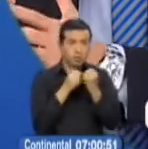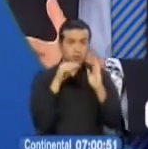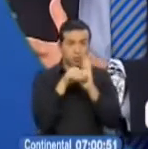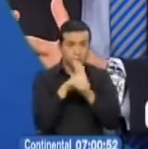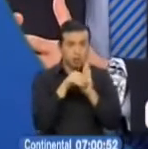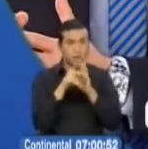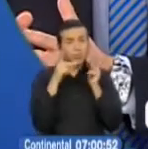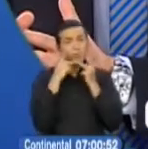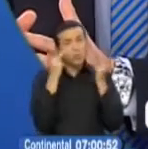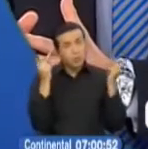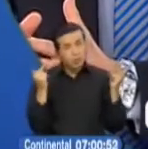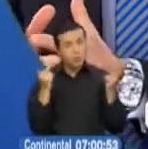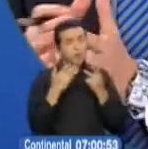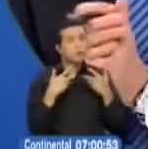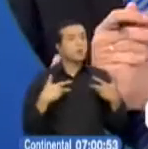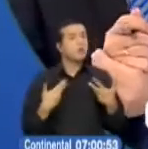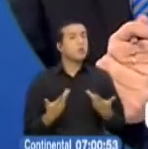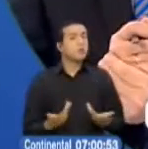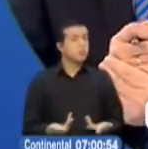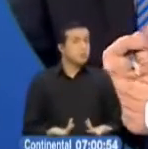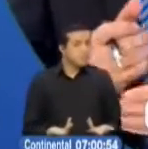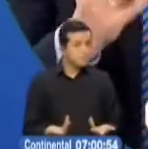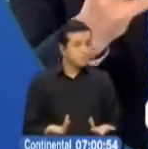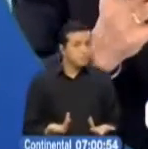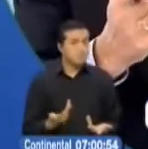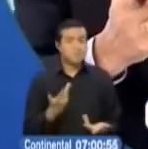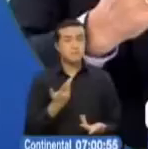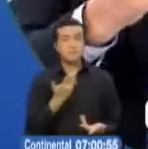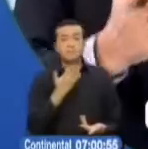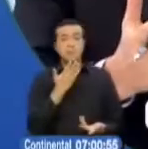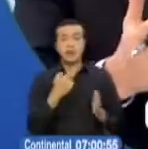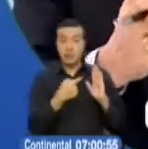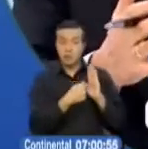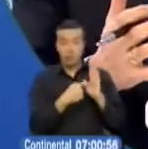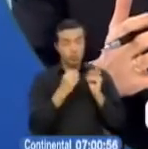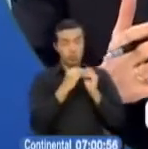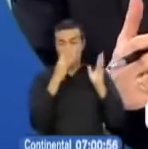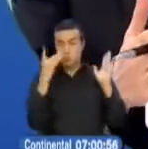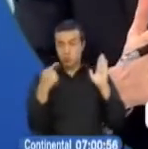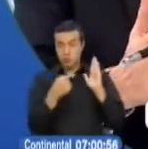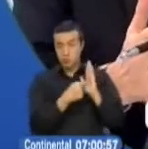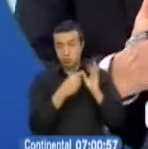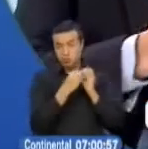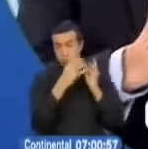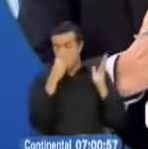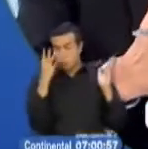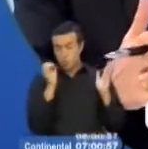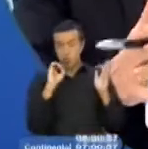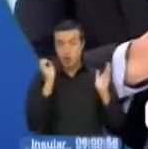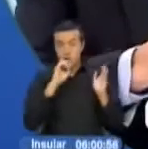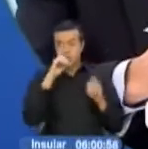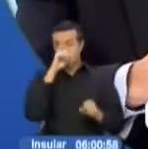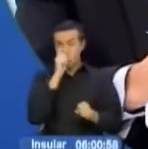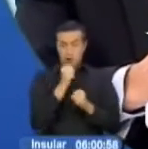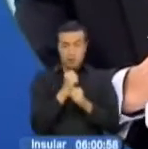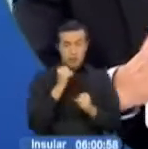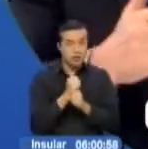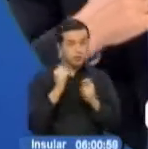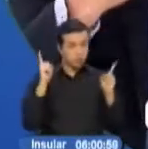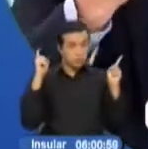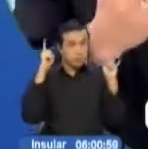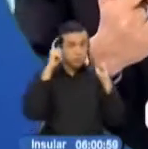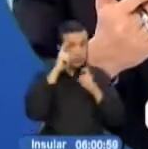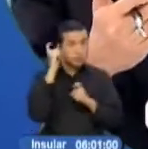banca pública fundamentalmente, la carga tributaria a lo mejor y la carga laboral a lo mejor